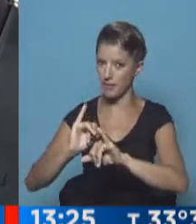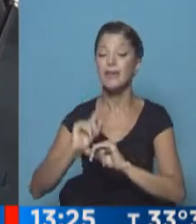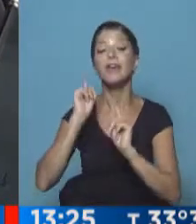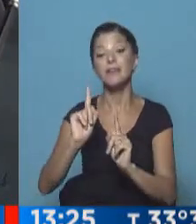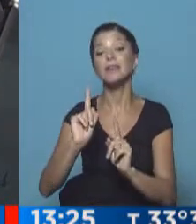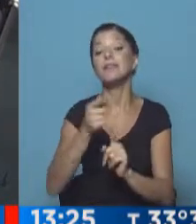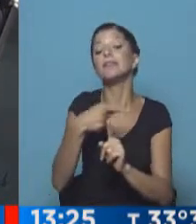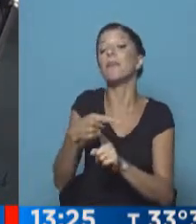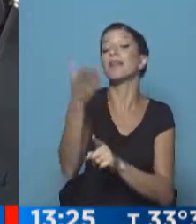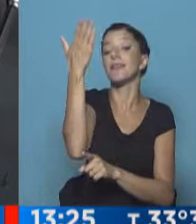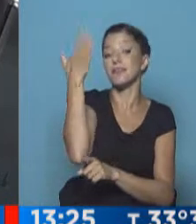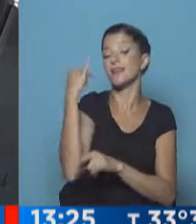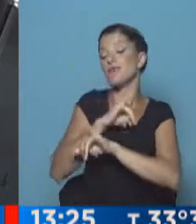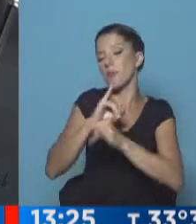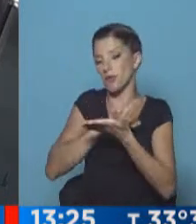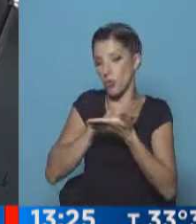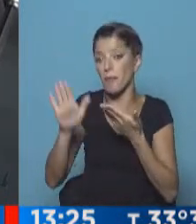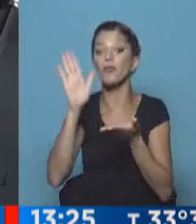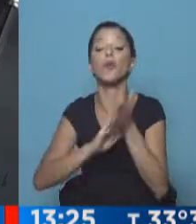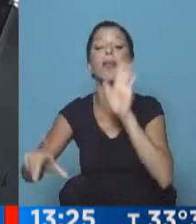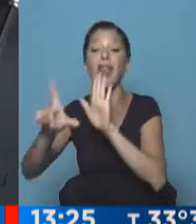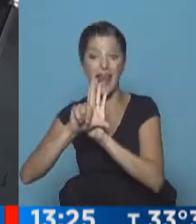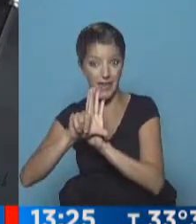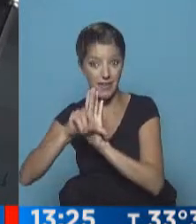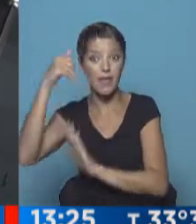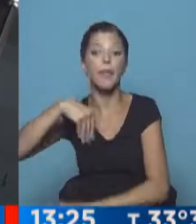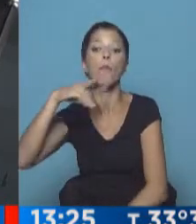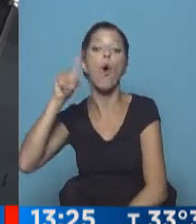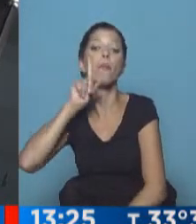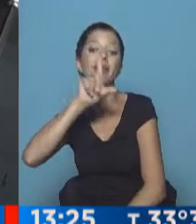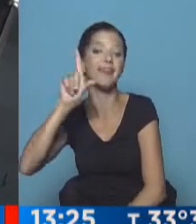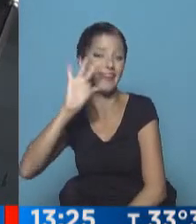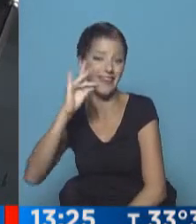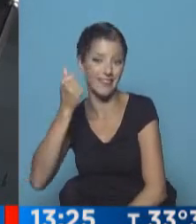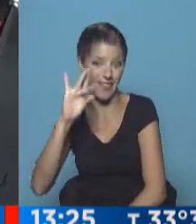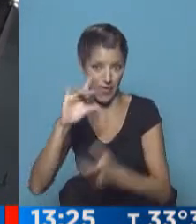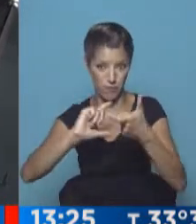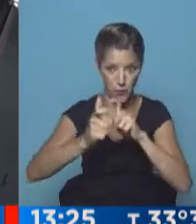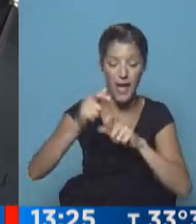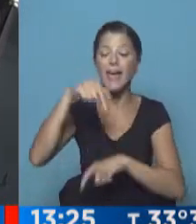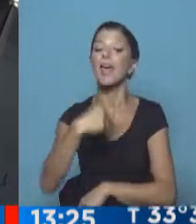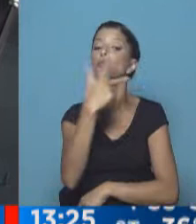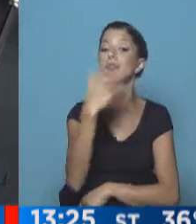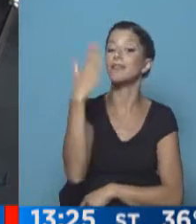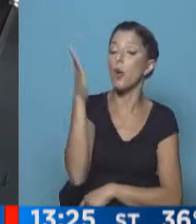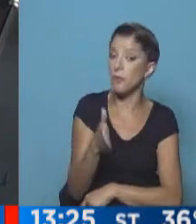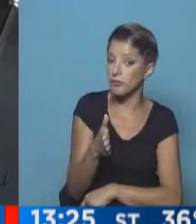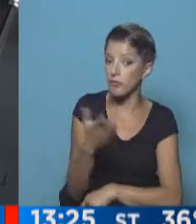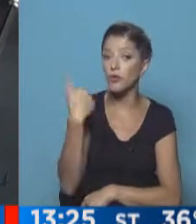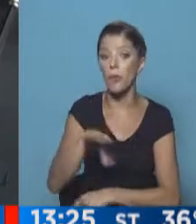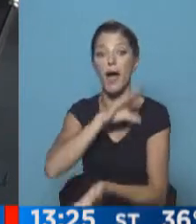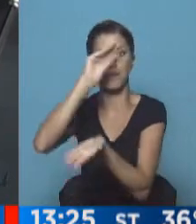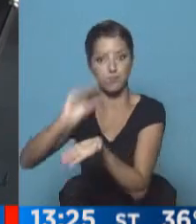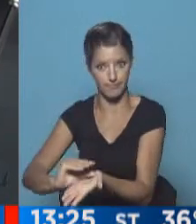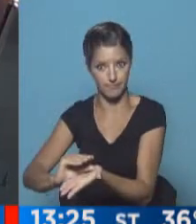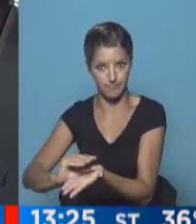hubo novedades si respecto a la ley de movilidad es en la cual un 15 35 por ciento va a estar impactando justamente la medida a